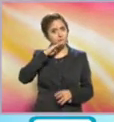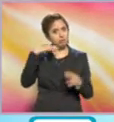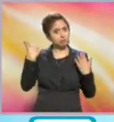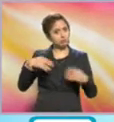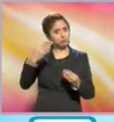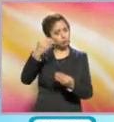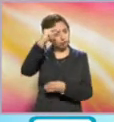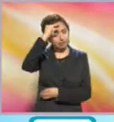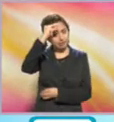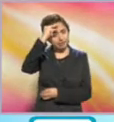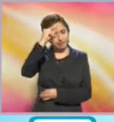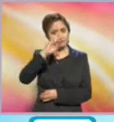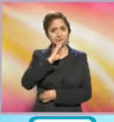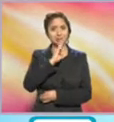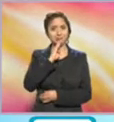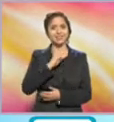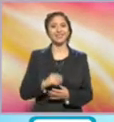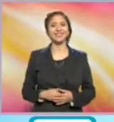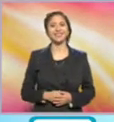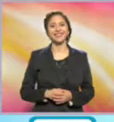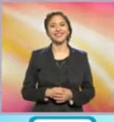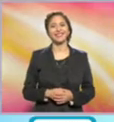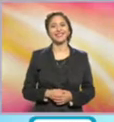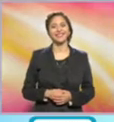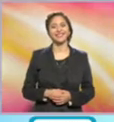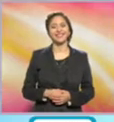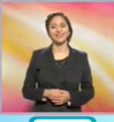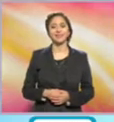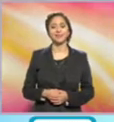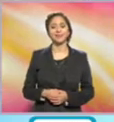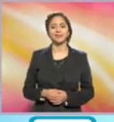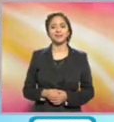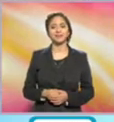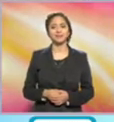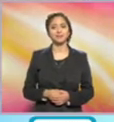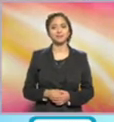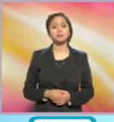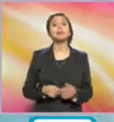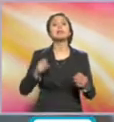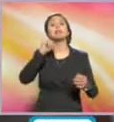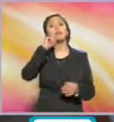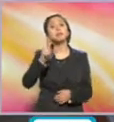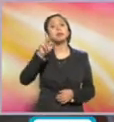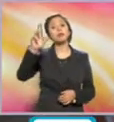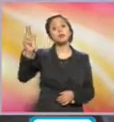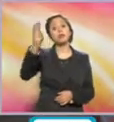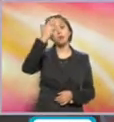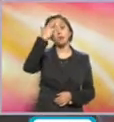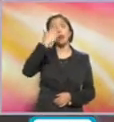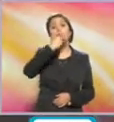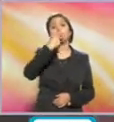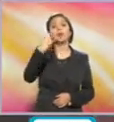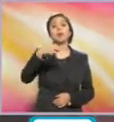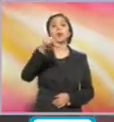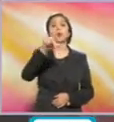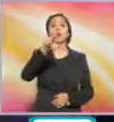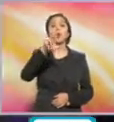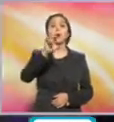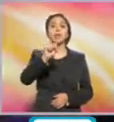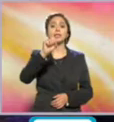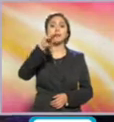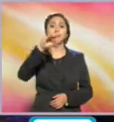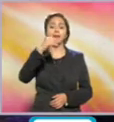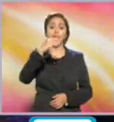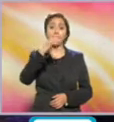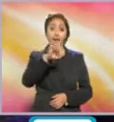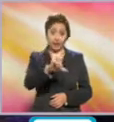especiales, muy sabias las mamás. Y bueno, vamos a recordar también este tema de Luis Miguel, que no es tan conocido, pero que